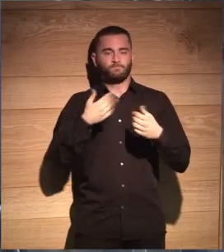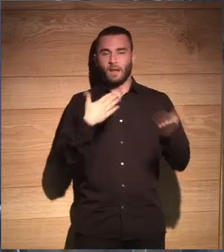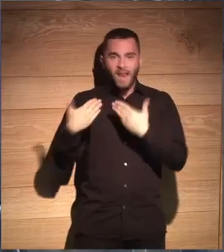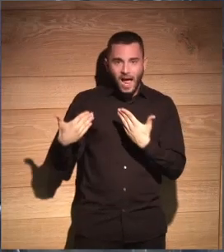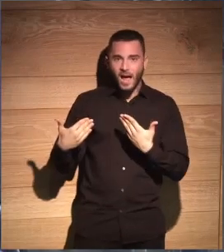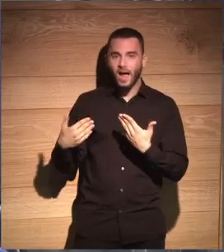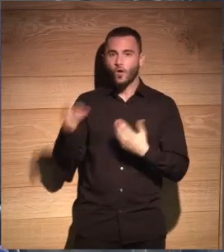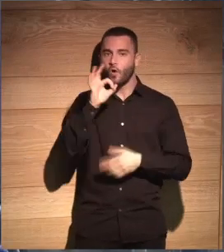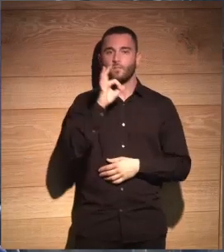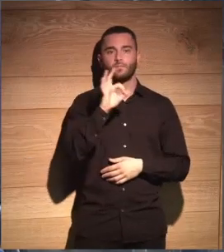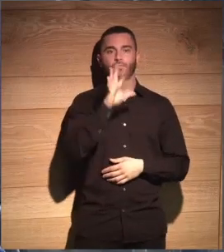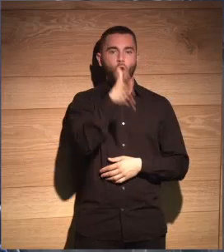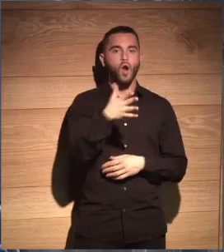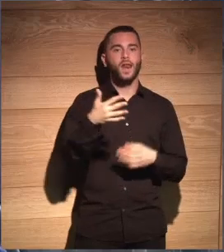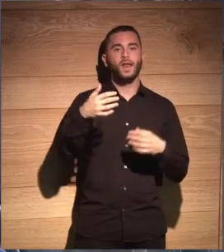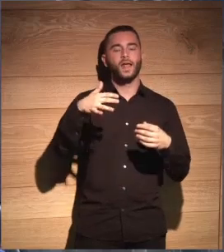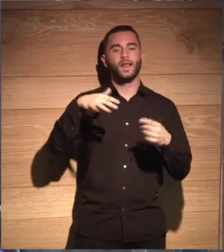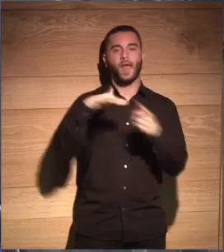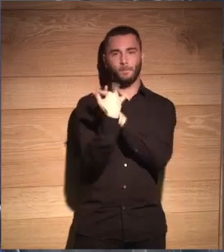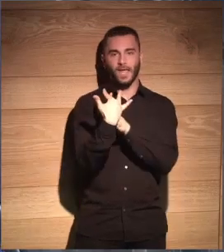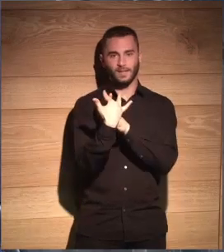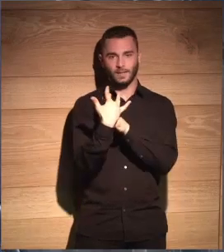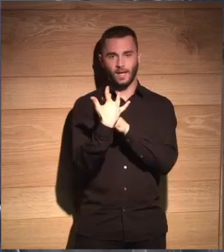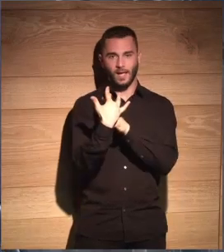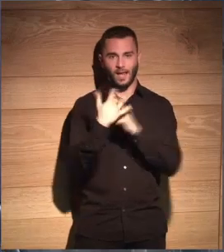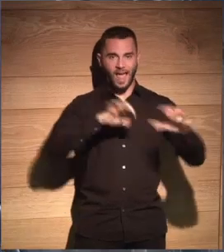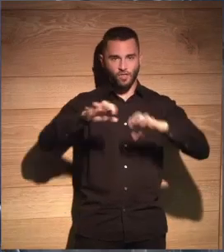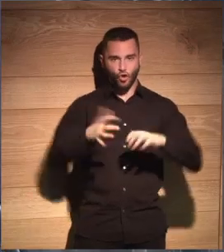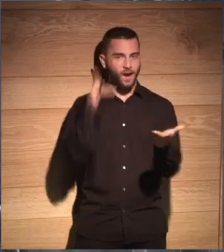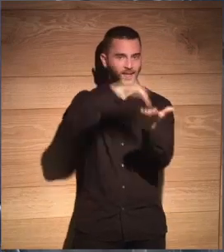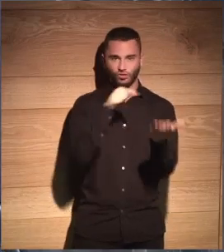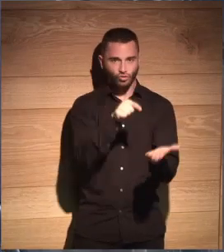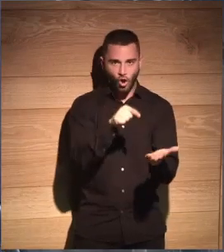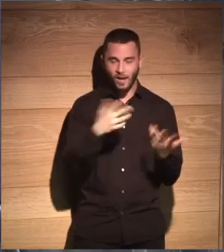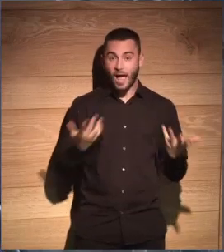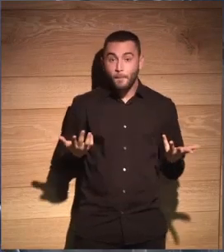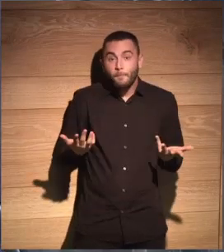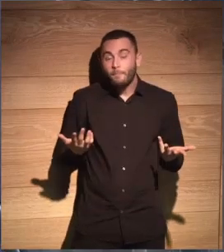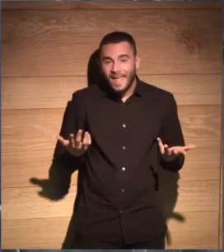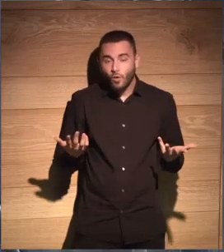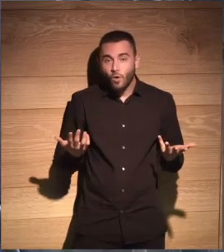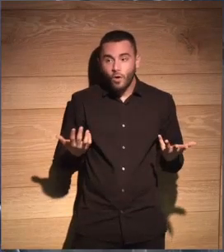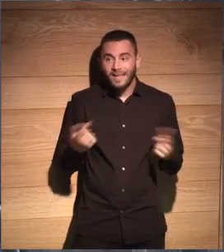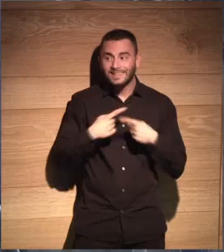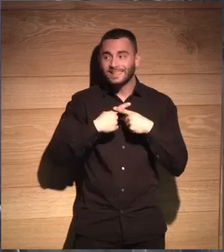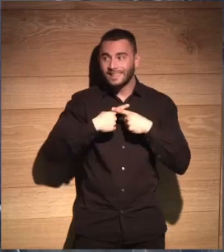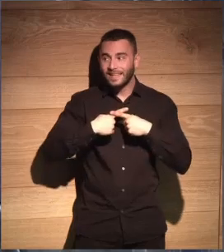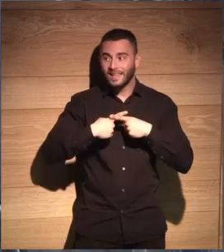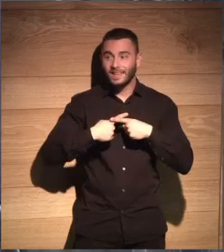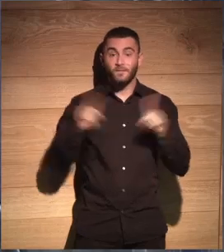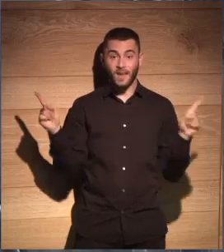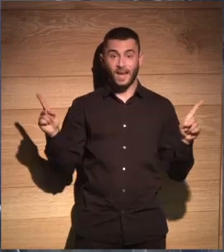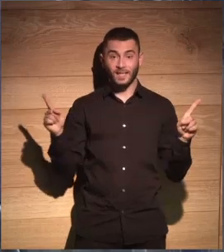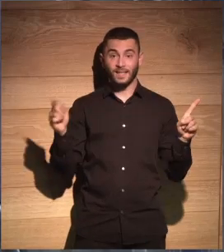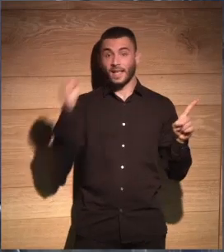ambiente en el momento en el que está sucediendo la acción, pero claro, no es lo mismo meter